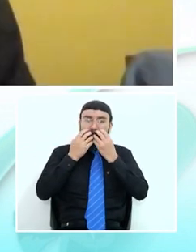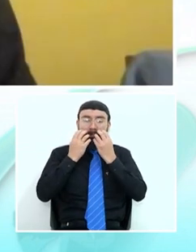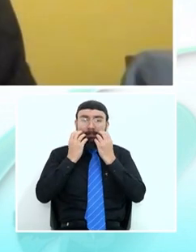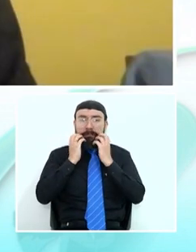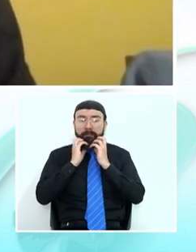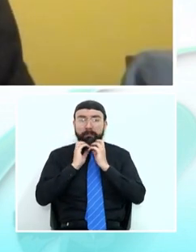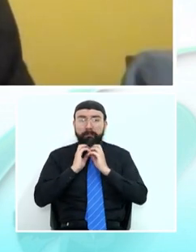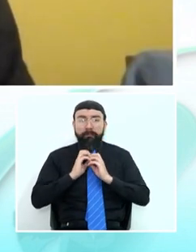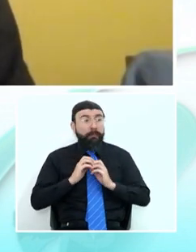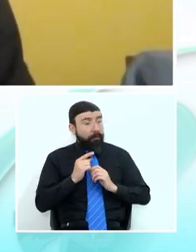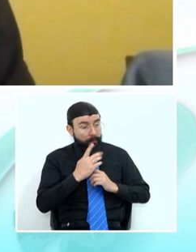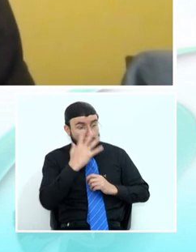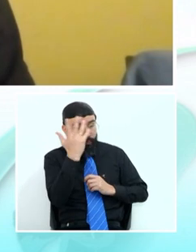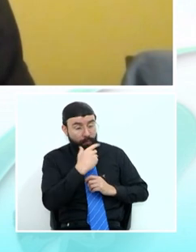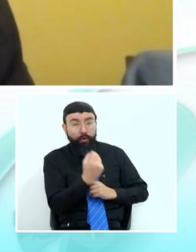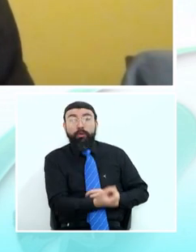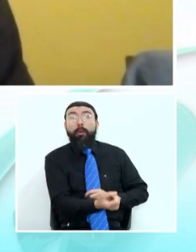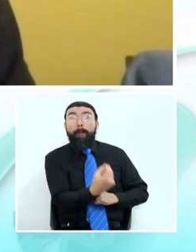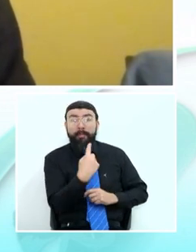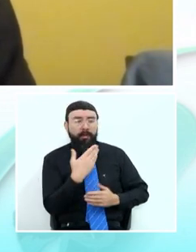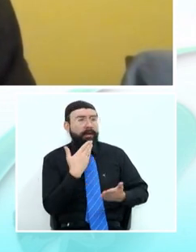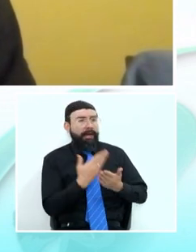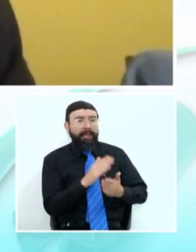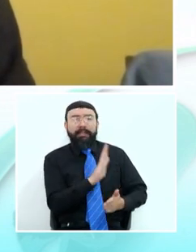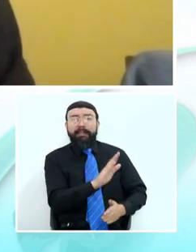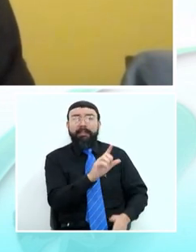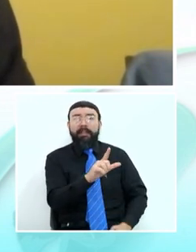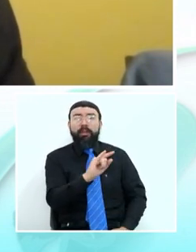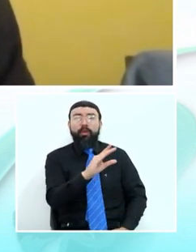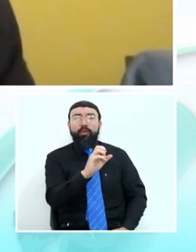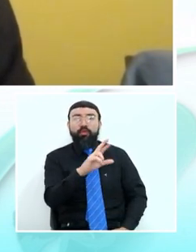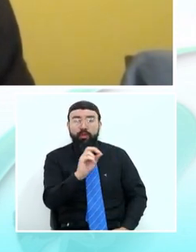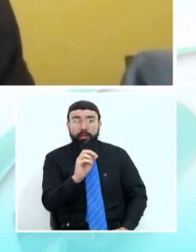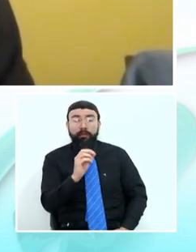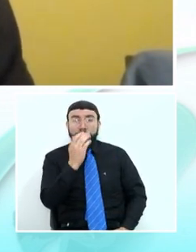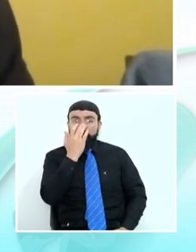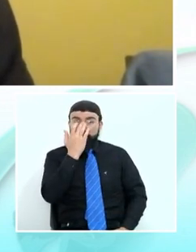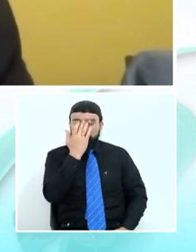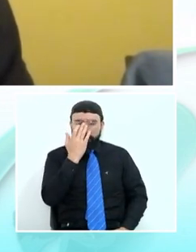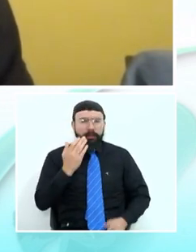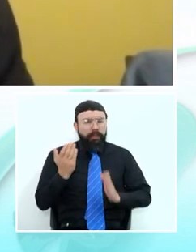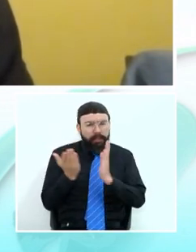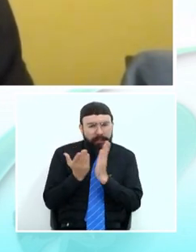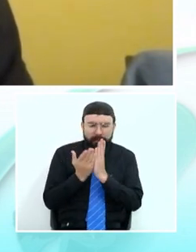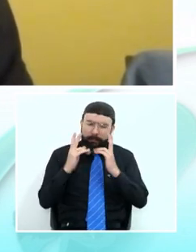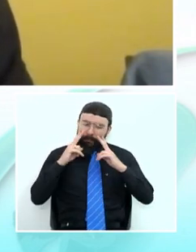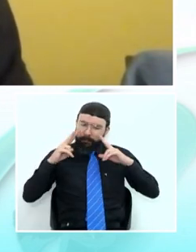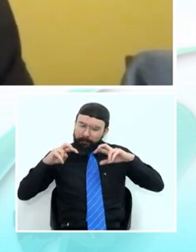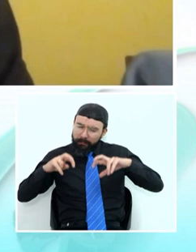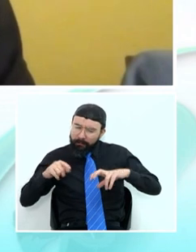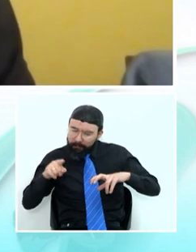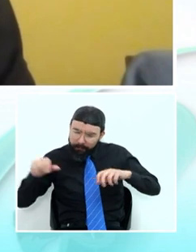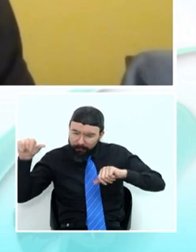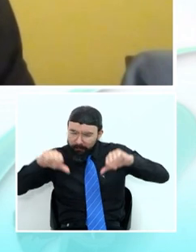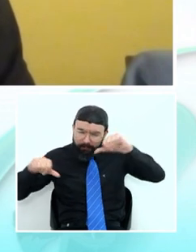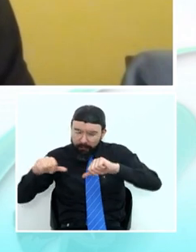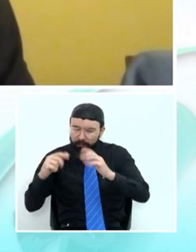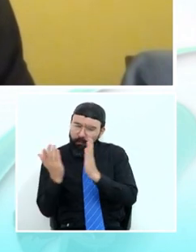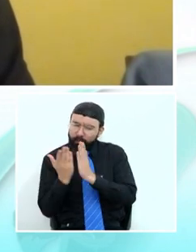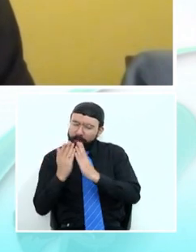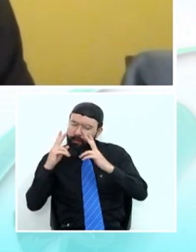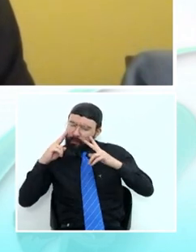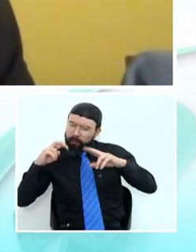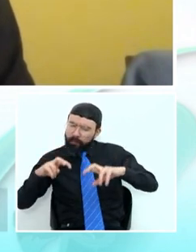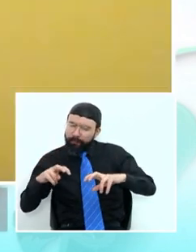qué bonita pregunta. Gracias a Lucero. Bueno, sí, en el estudio que se ha hecho en el laboratorio se ha encontrado que las